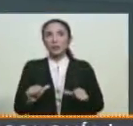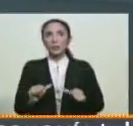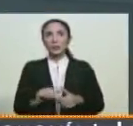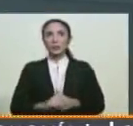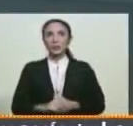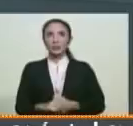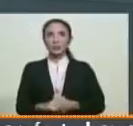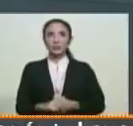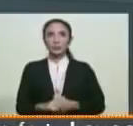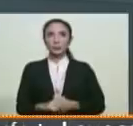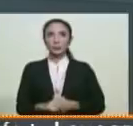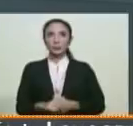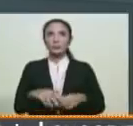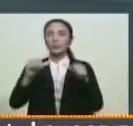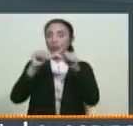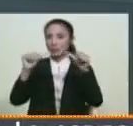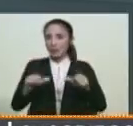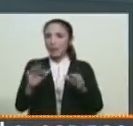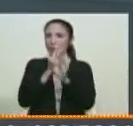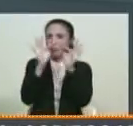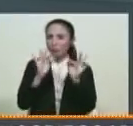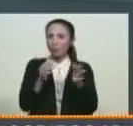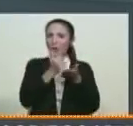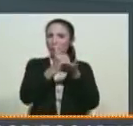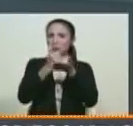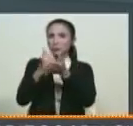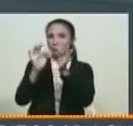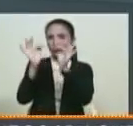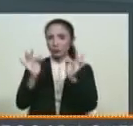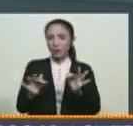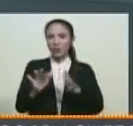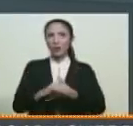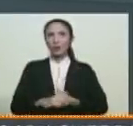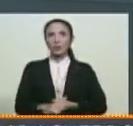medios alternativos, de